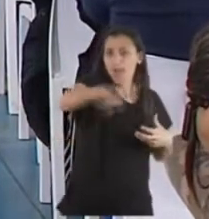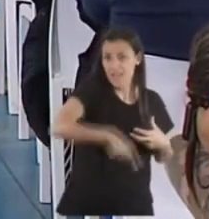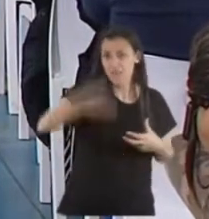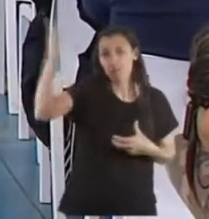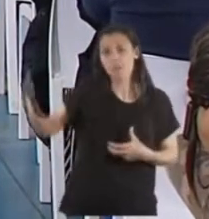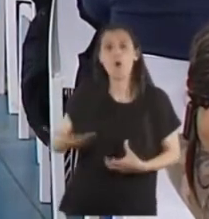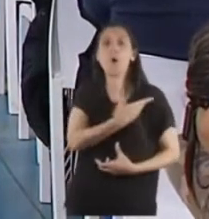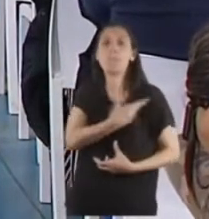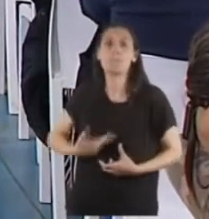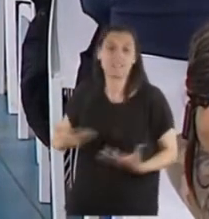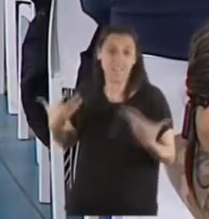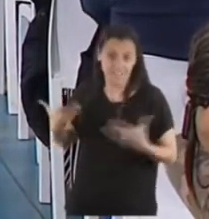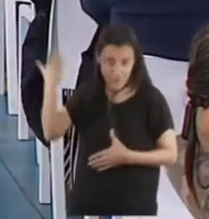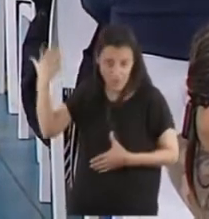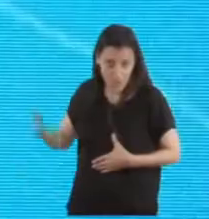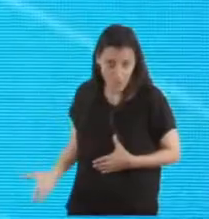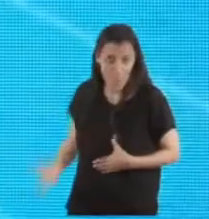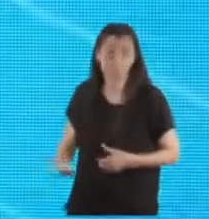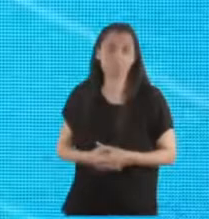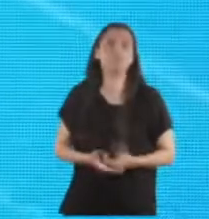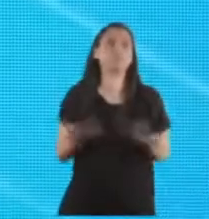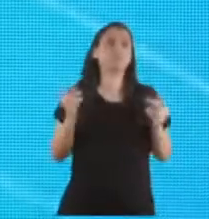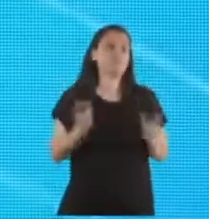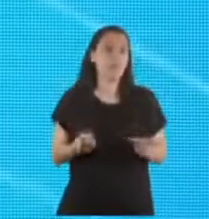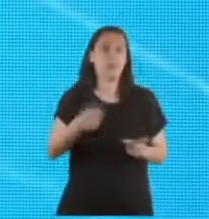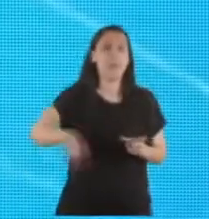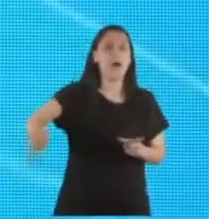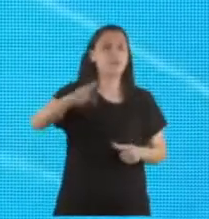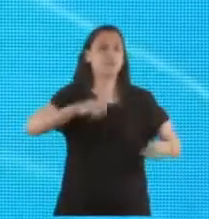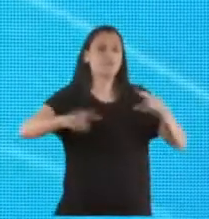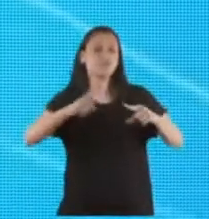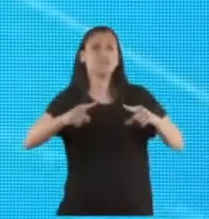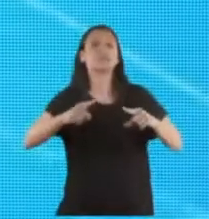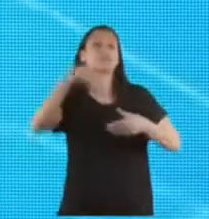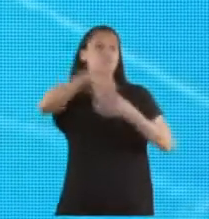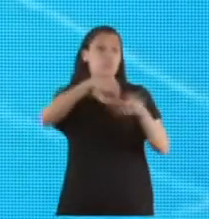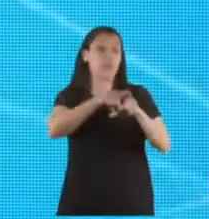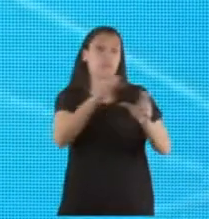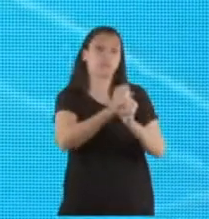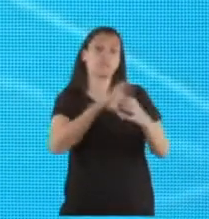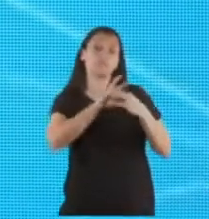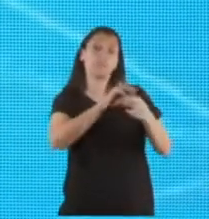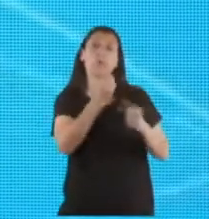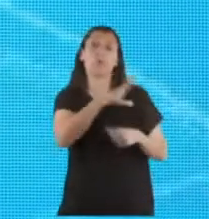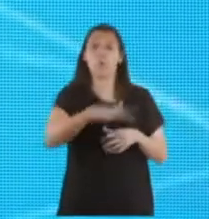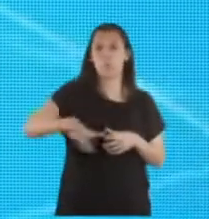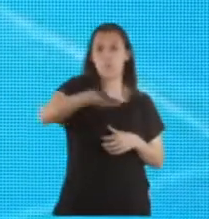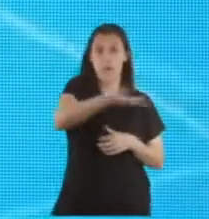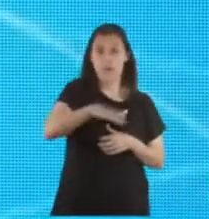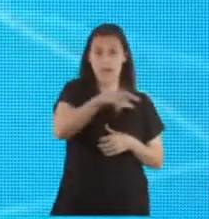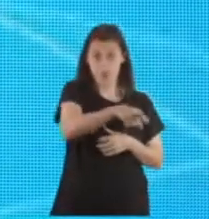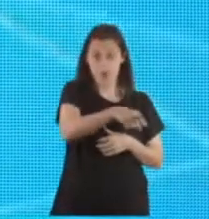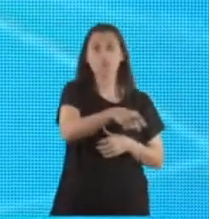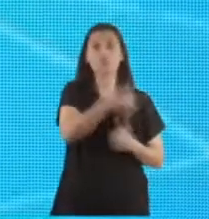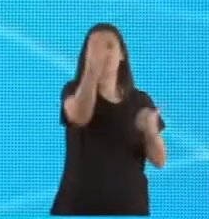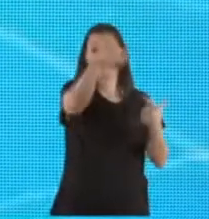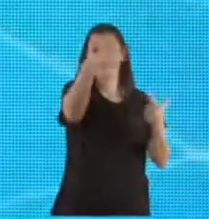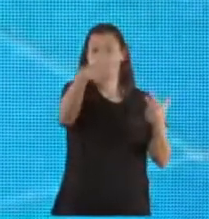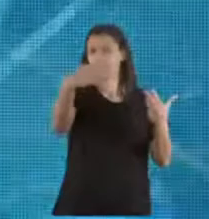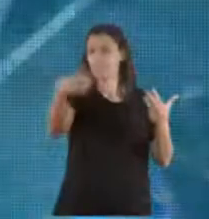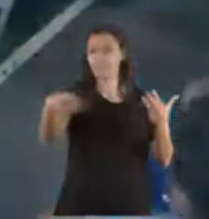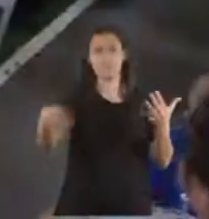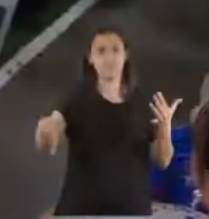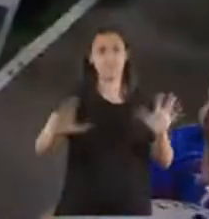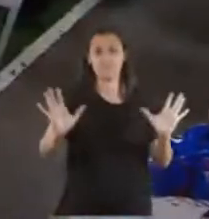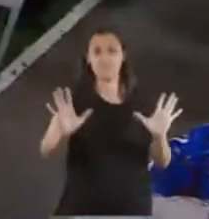presidente obviamente, y a todos los dirigentes de clubes de barrios de distintos rincones